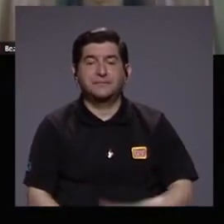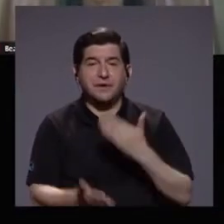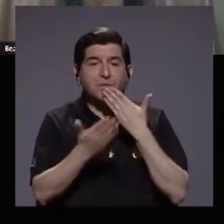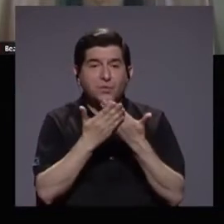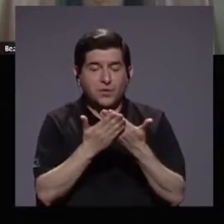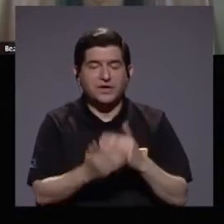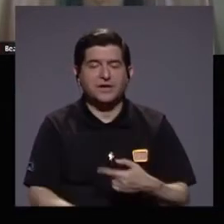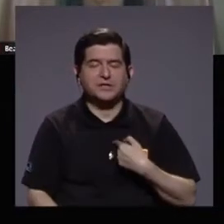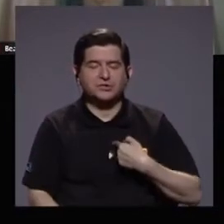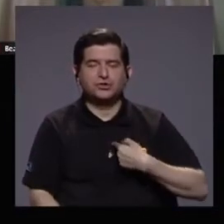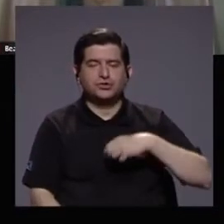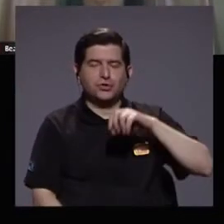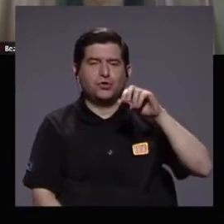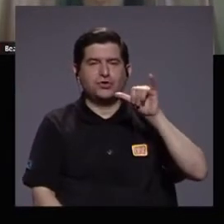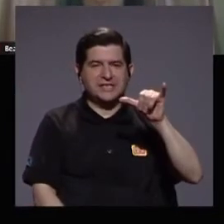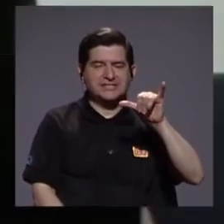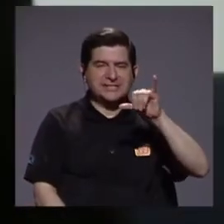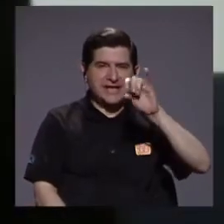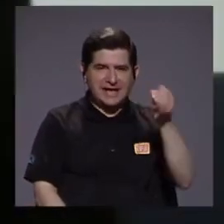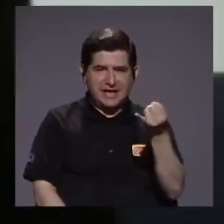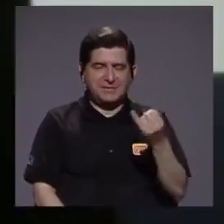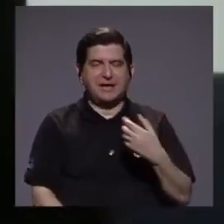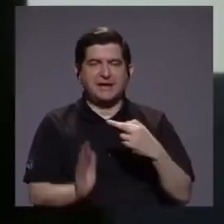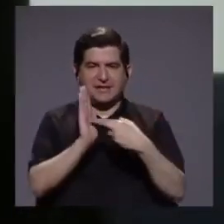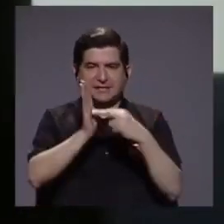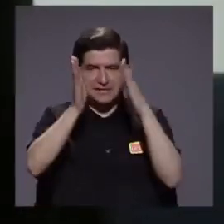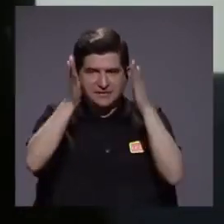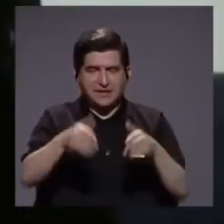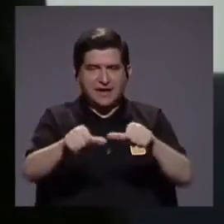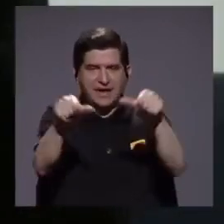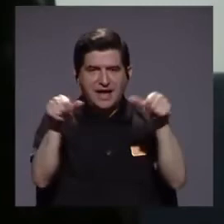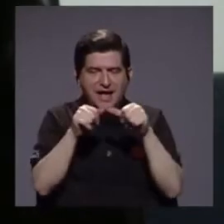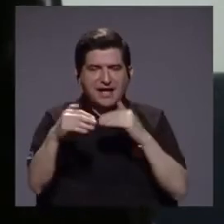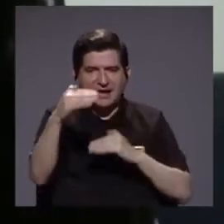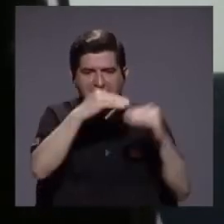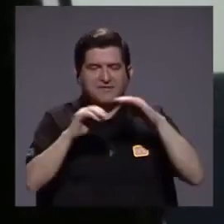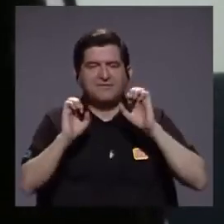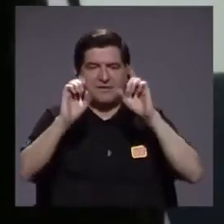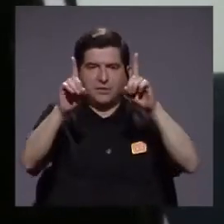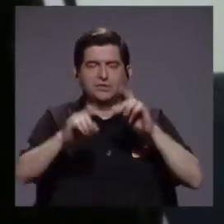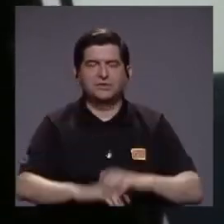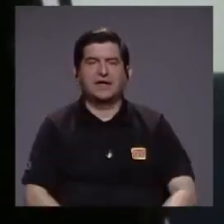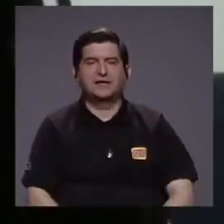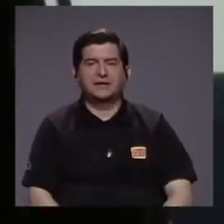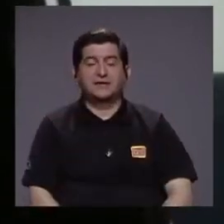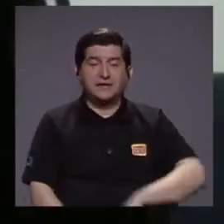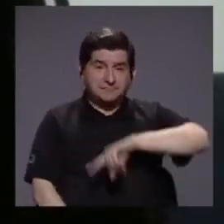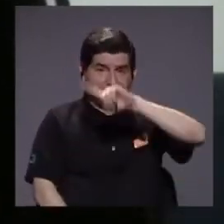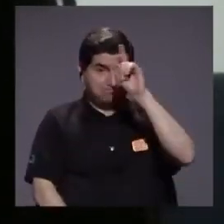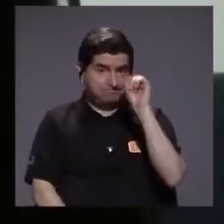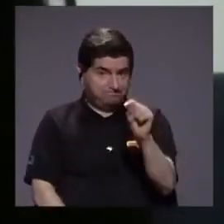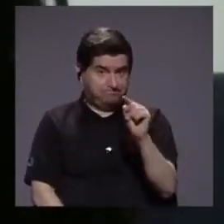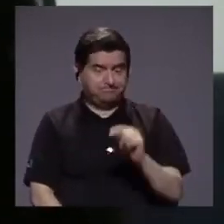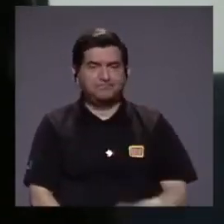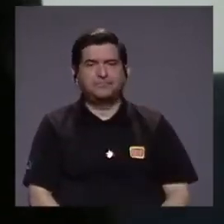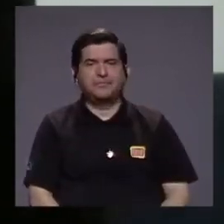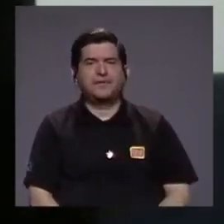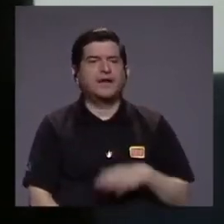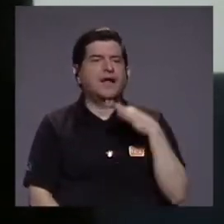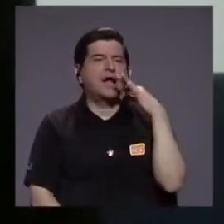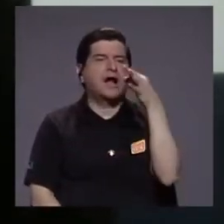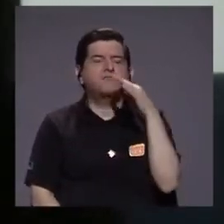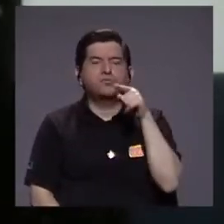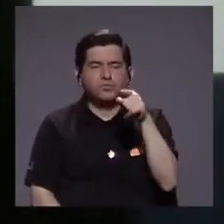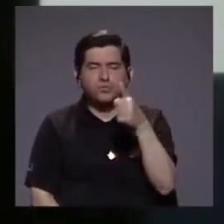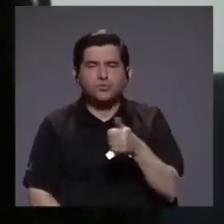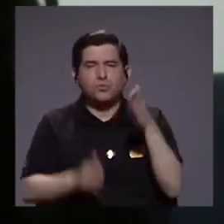mi nombre es Yesenia Jiménez y vengo como representante del área de la Facultad de Educación. Nuestra pregunta es la siguiente: en una eventual gestión